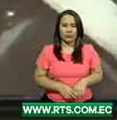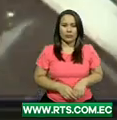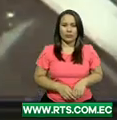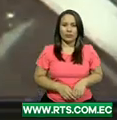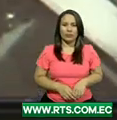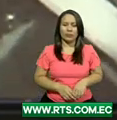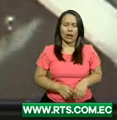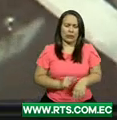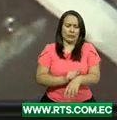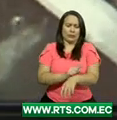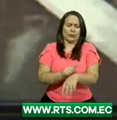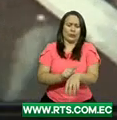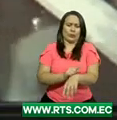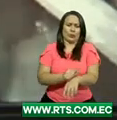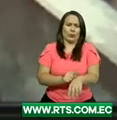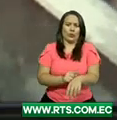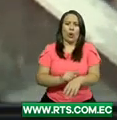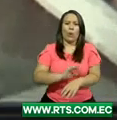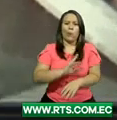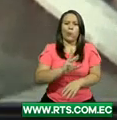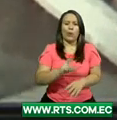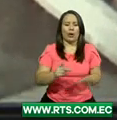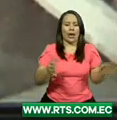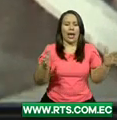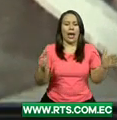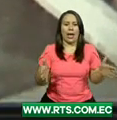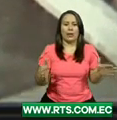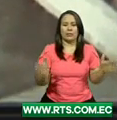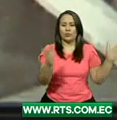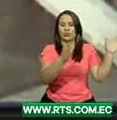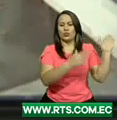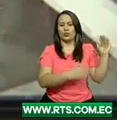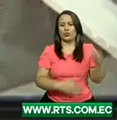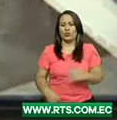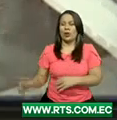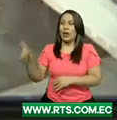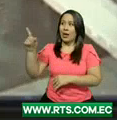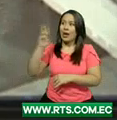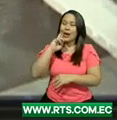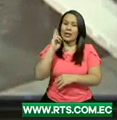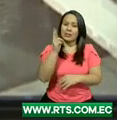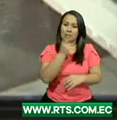y en pocos minutos se robó la caja registradora de este restaurante